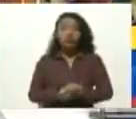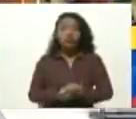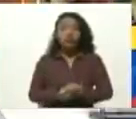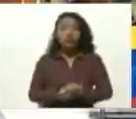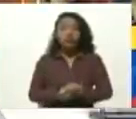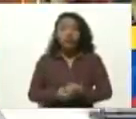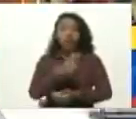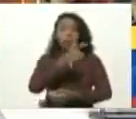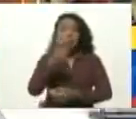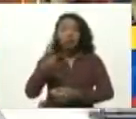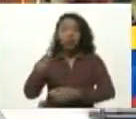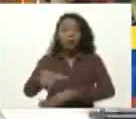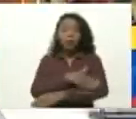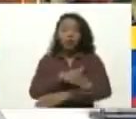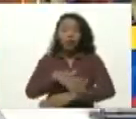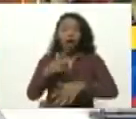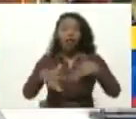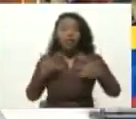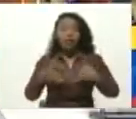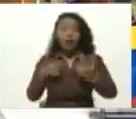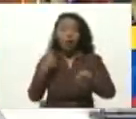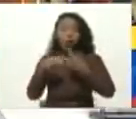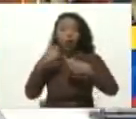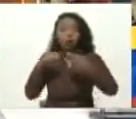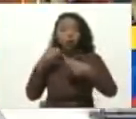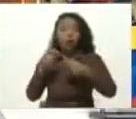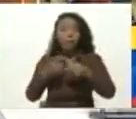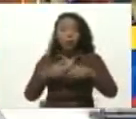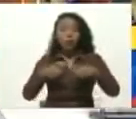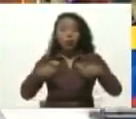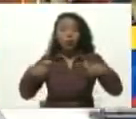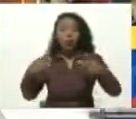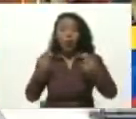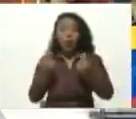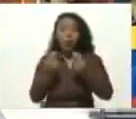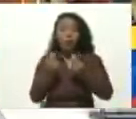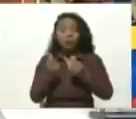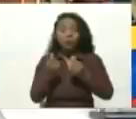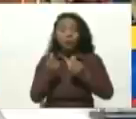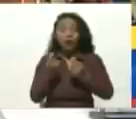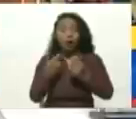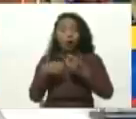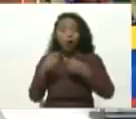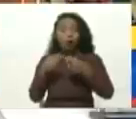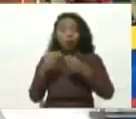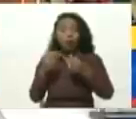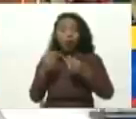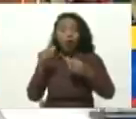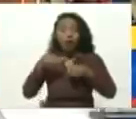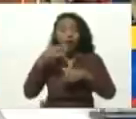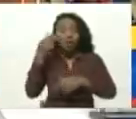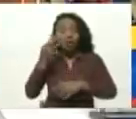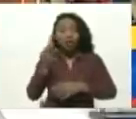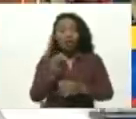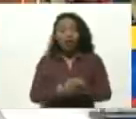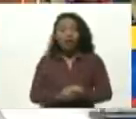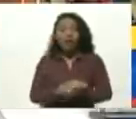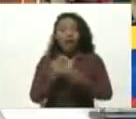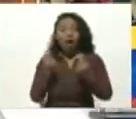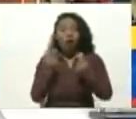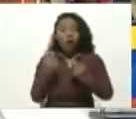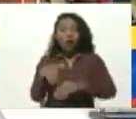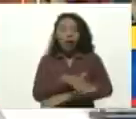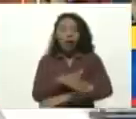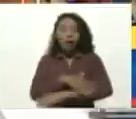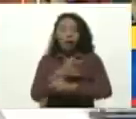La gente en la calle, la actividad comercial, el crecimiento comercial y económico de la economía real, la economía de la calle